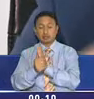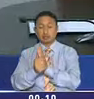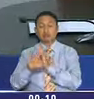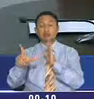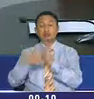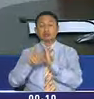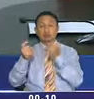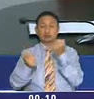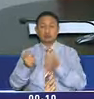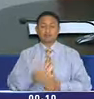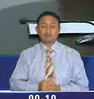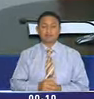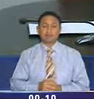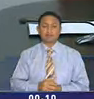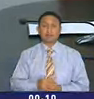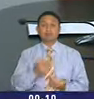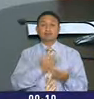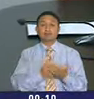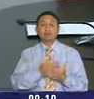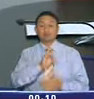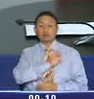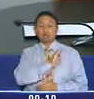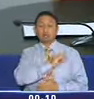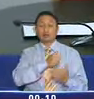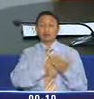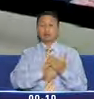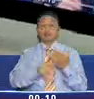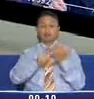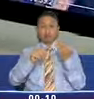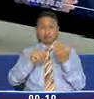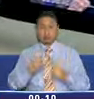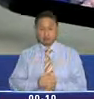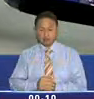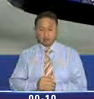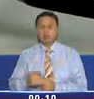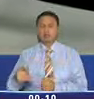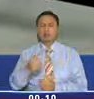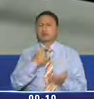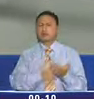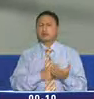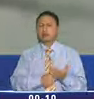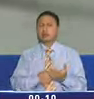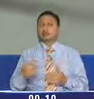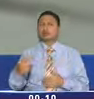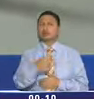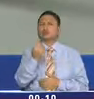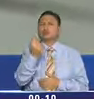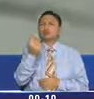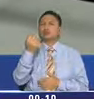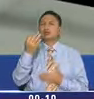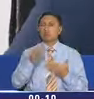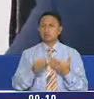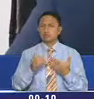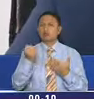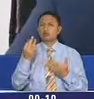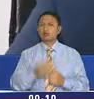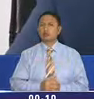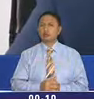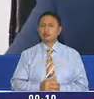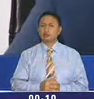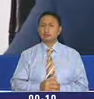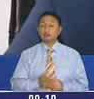jurídica. También se instalaron mesas técnicas con el Ministerio de Finanzas para determinar la situación presupuestaria del Consejo. Como lo